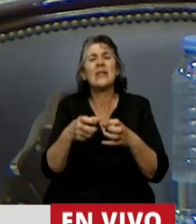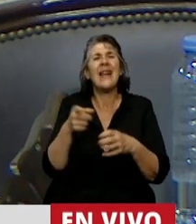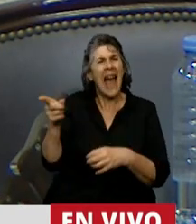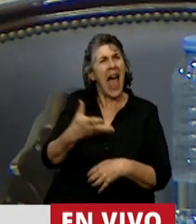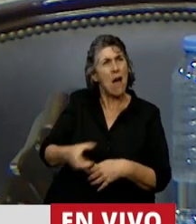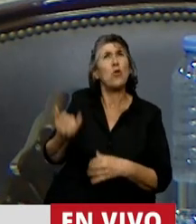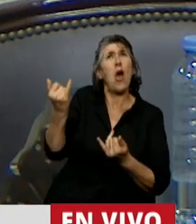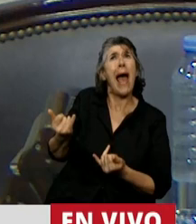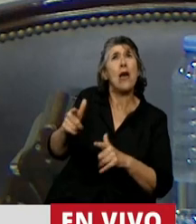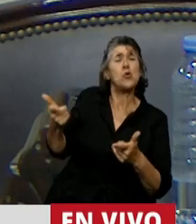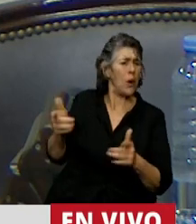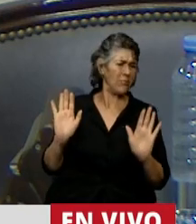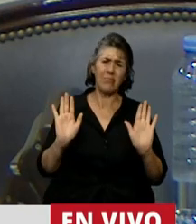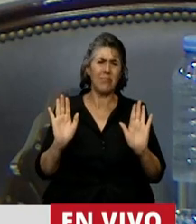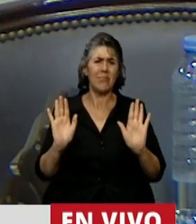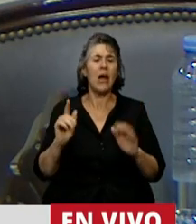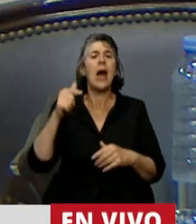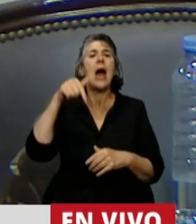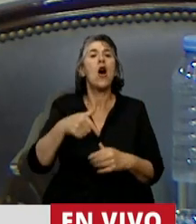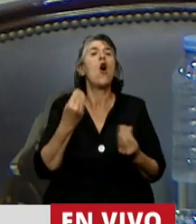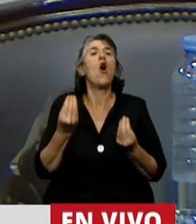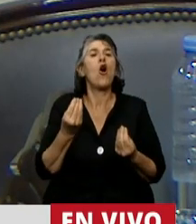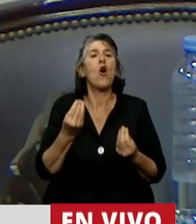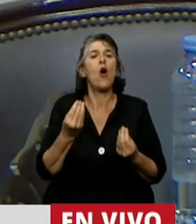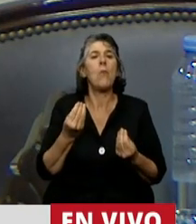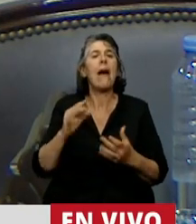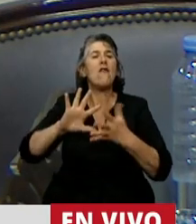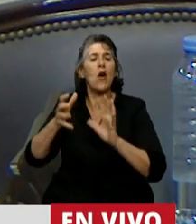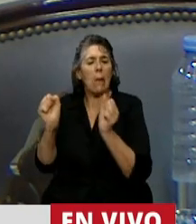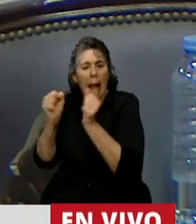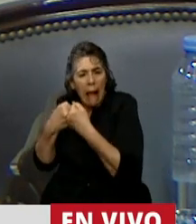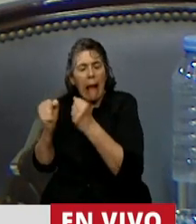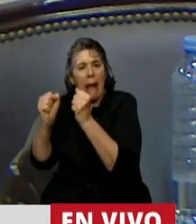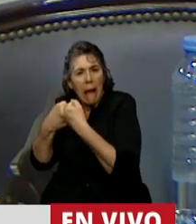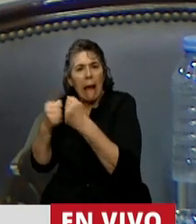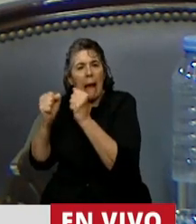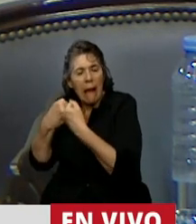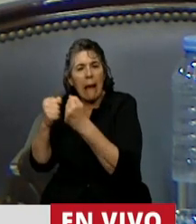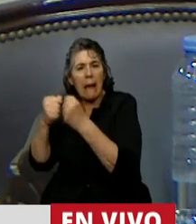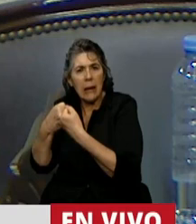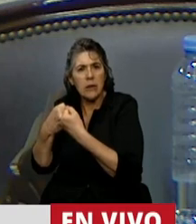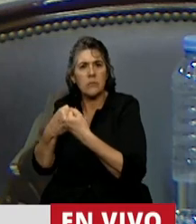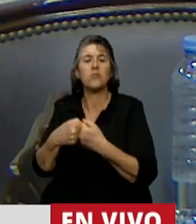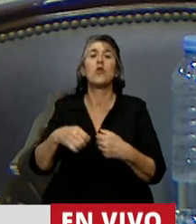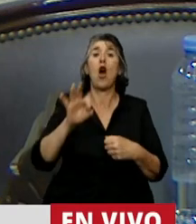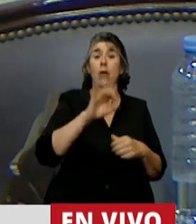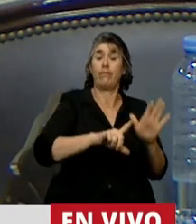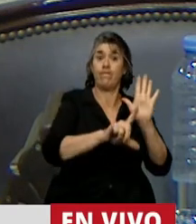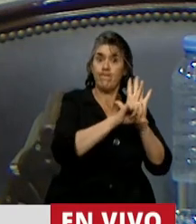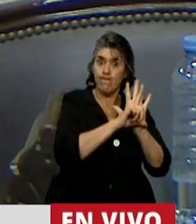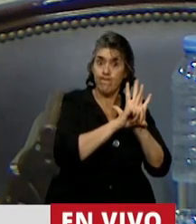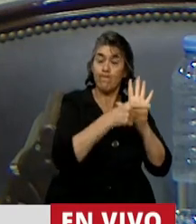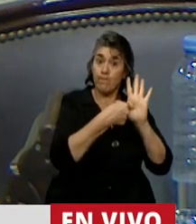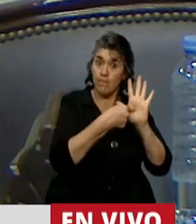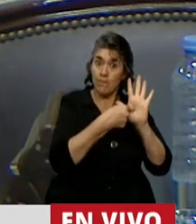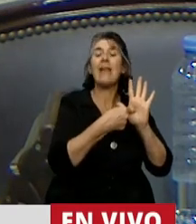existencia, sino sobre seguir consintiendo su clandestinidad, o que sea legal y por lo